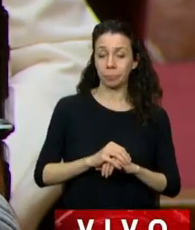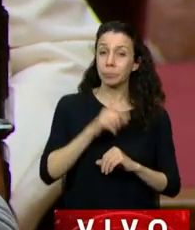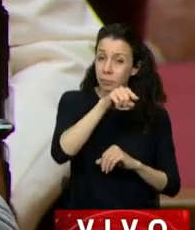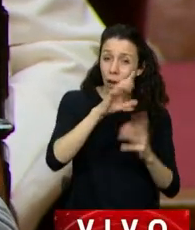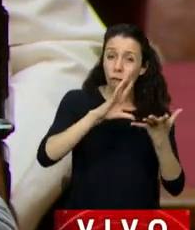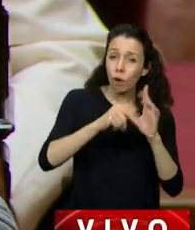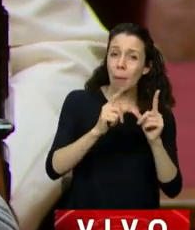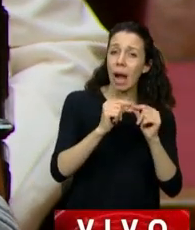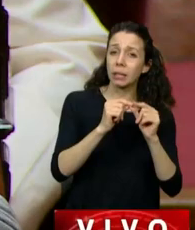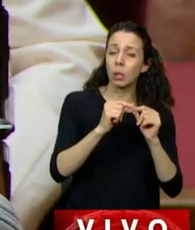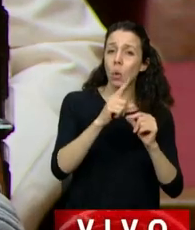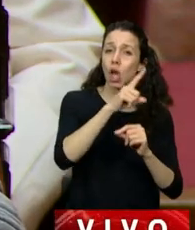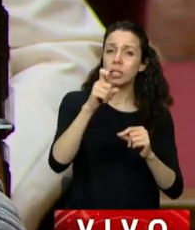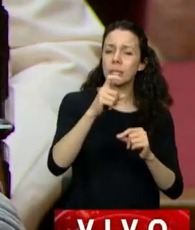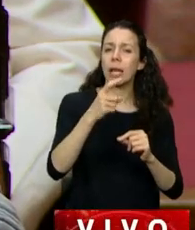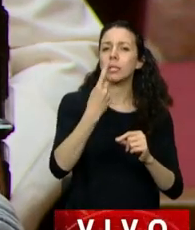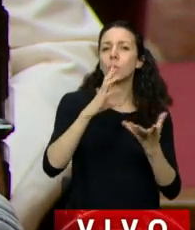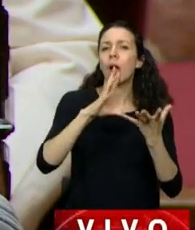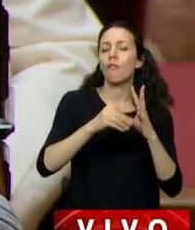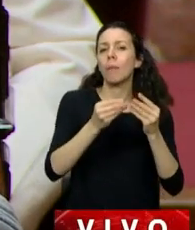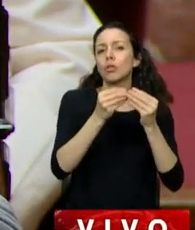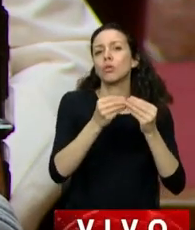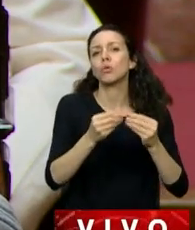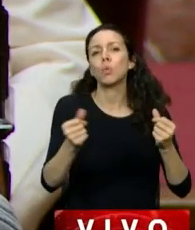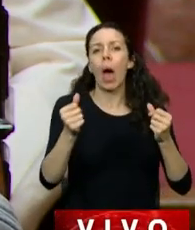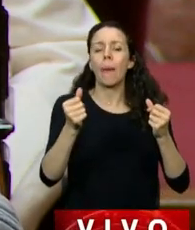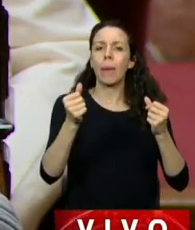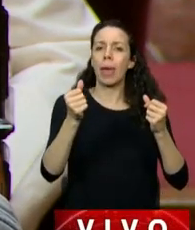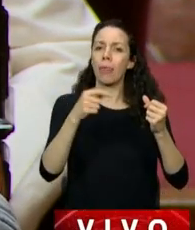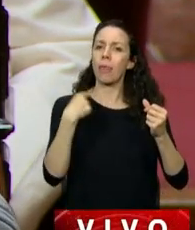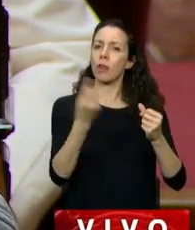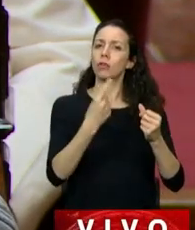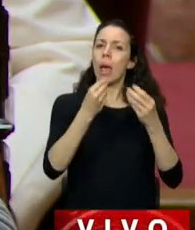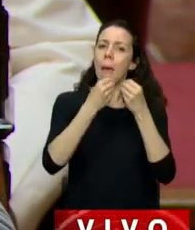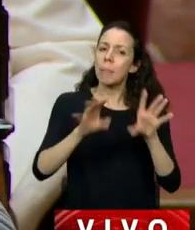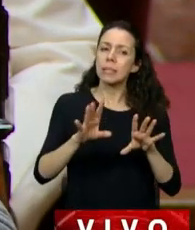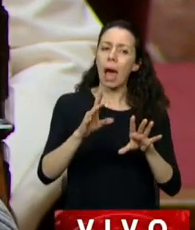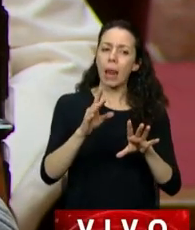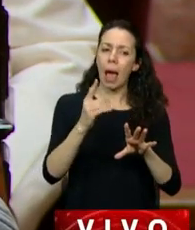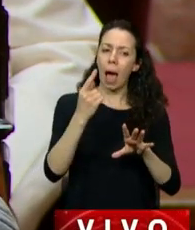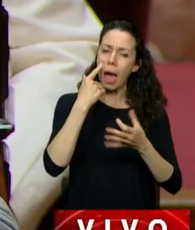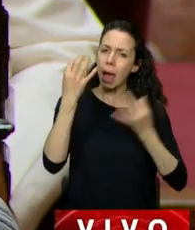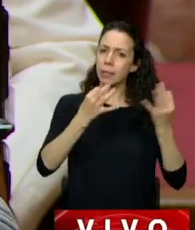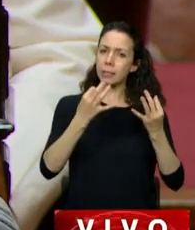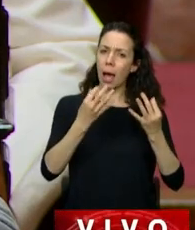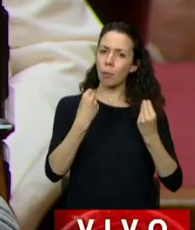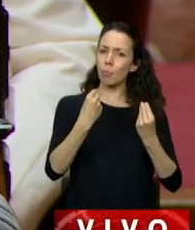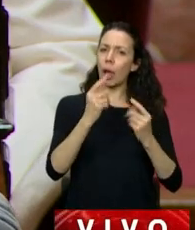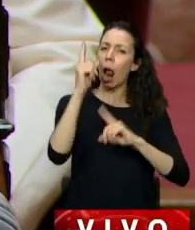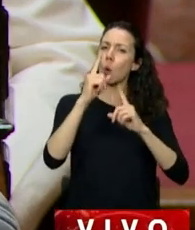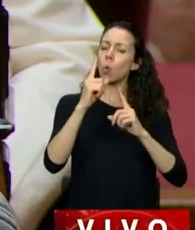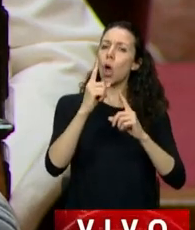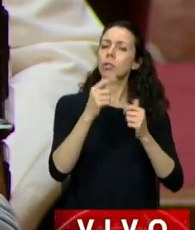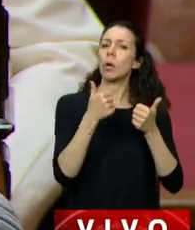forma tenue, pero es una forma al fin de cuestionar los privilegios del Poder Judicial. Y nosotros como